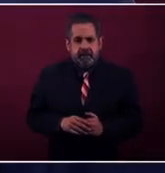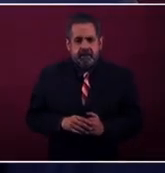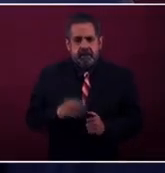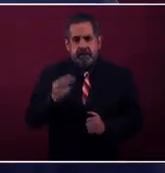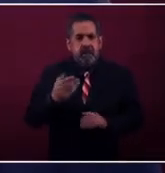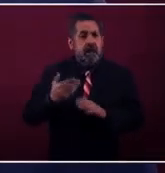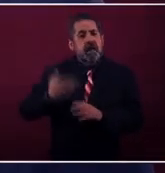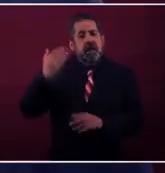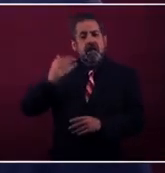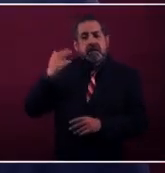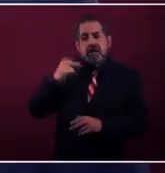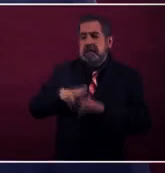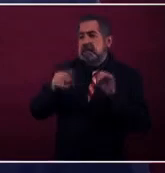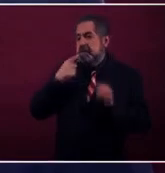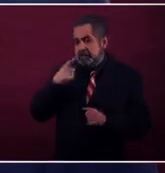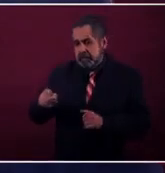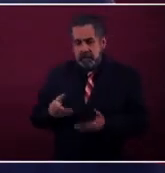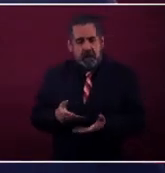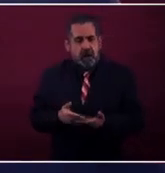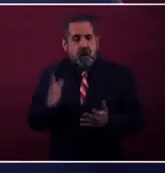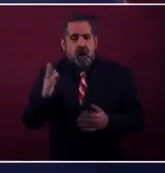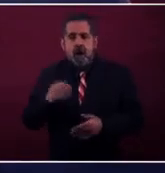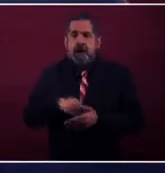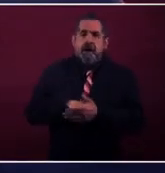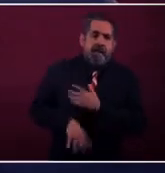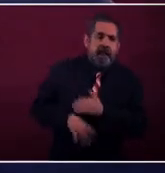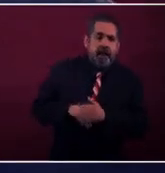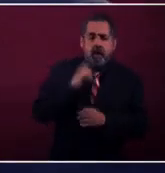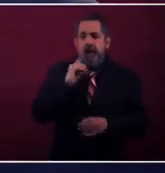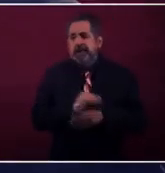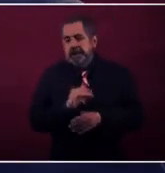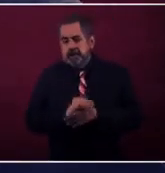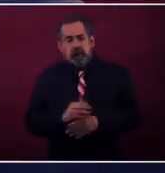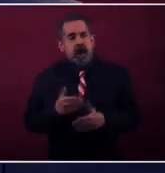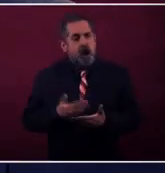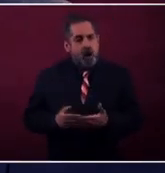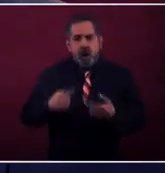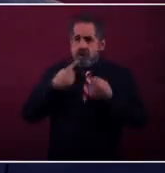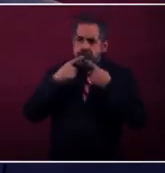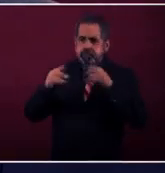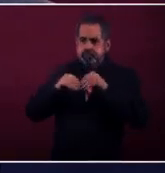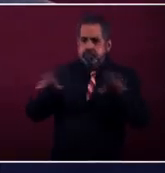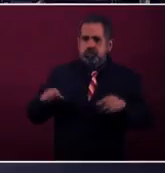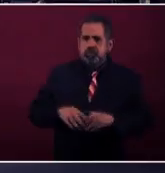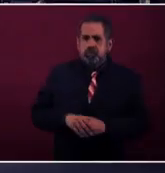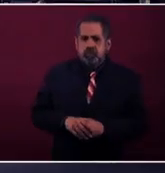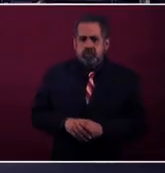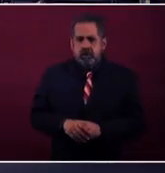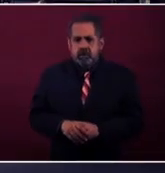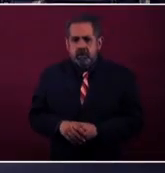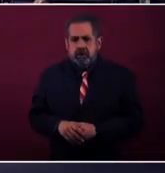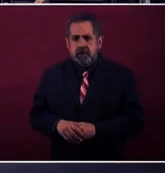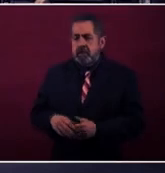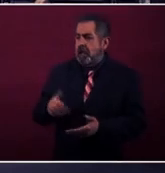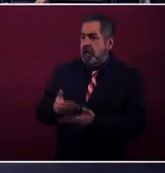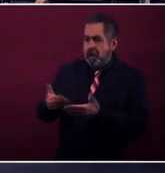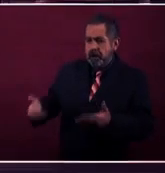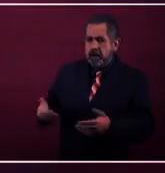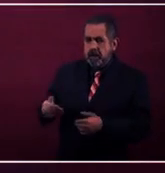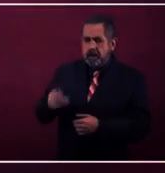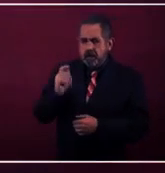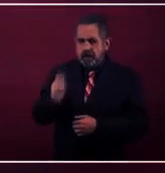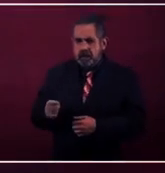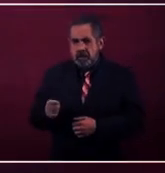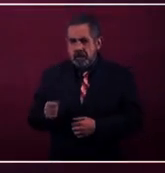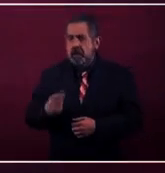no había ni denuncia pública o no se escuchaba la denuncia pública. Sí, mire, ahora no solo hay